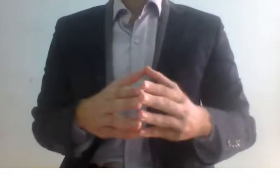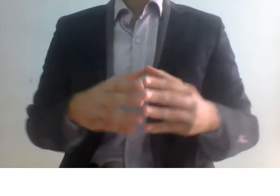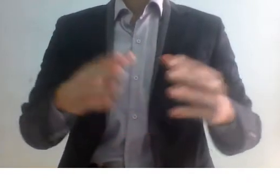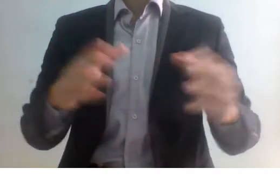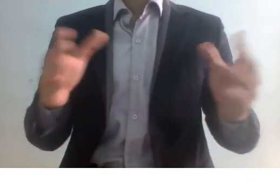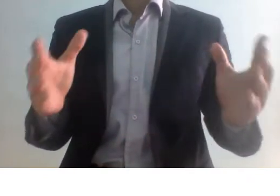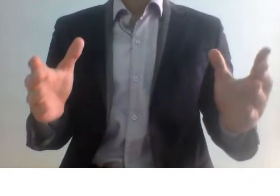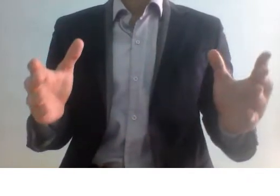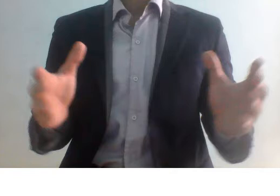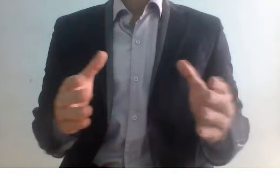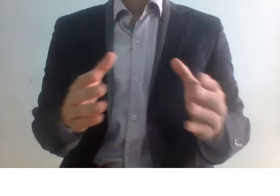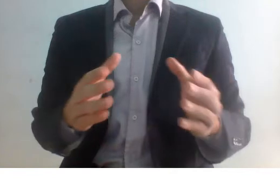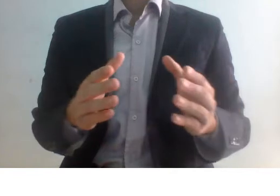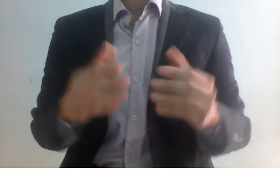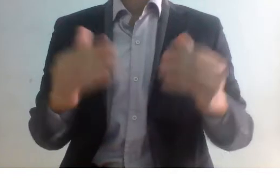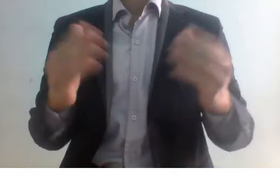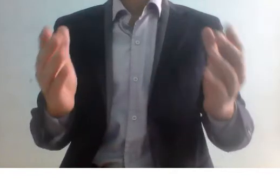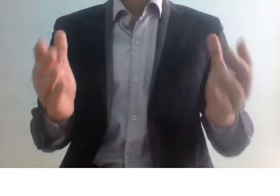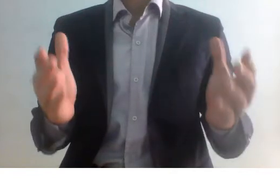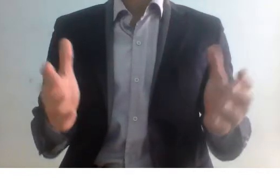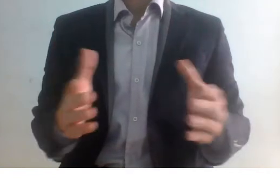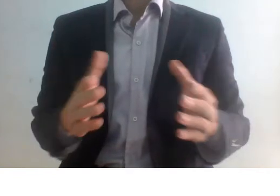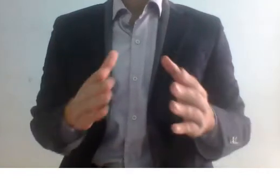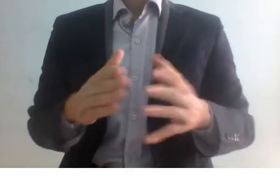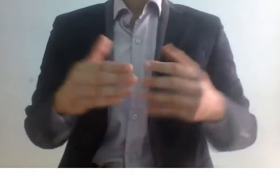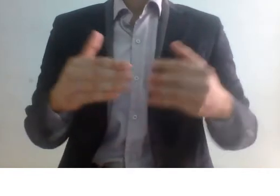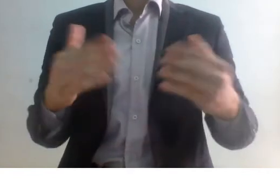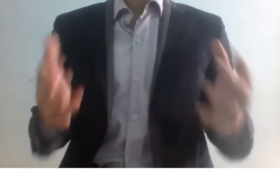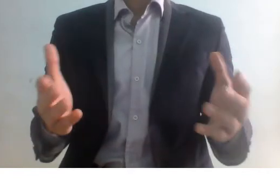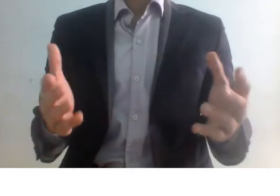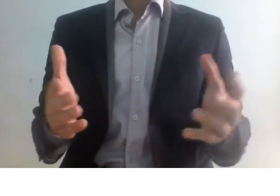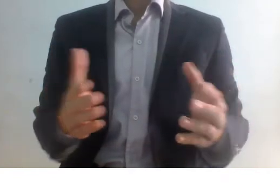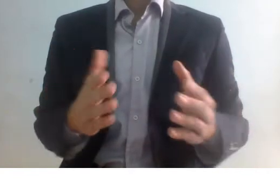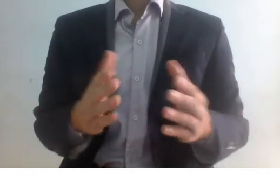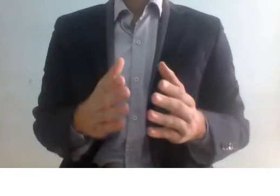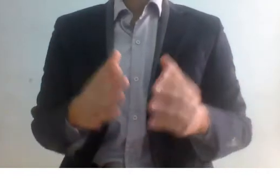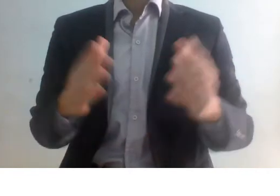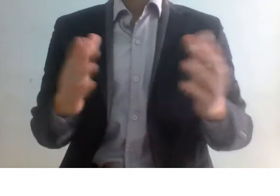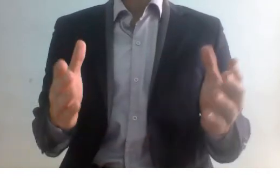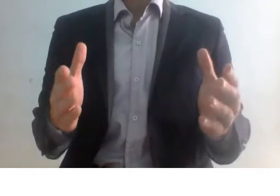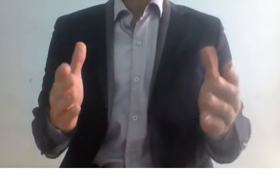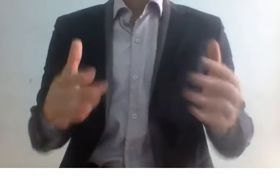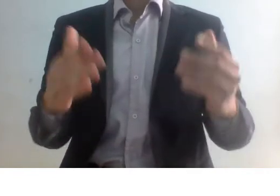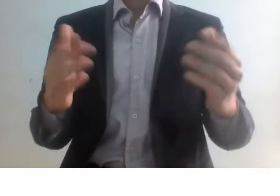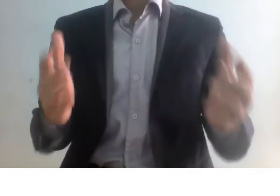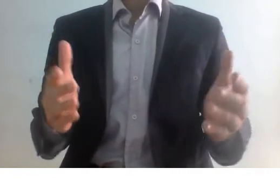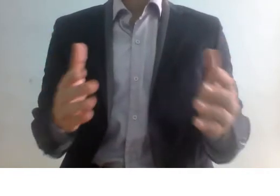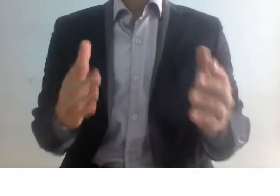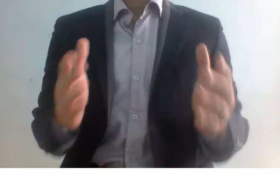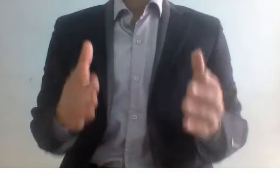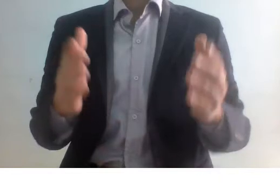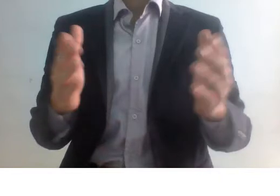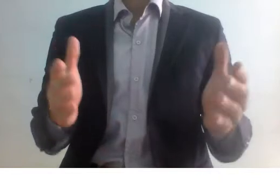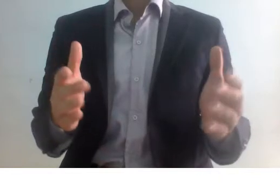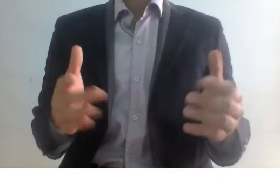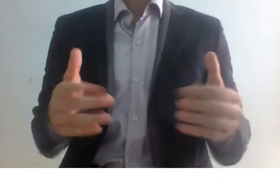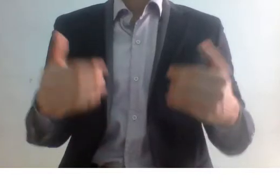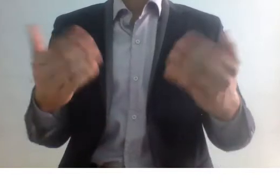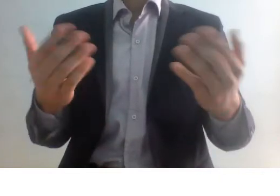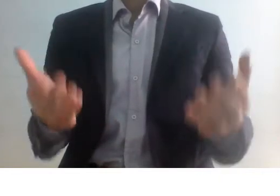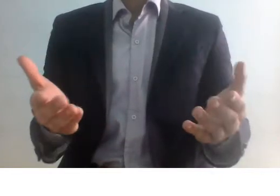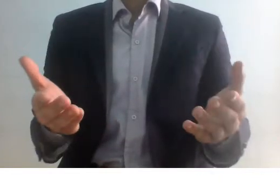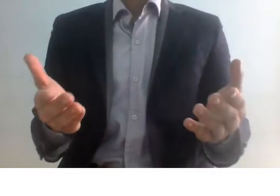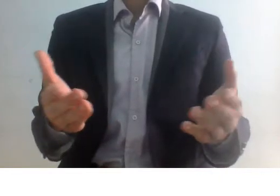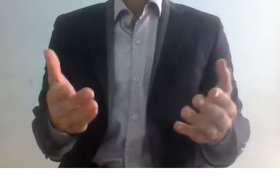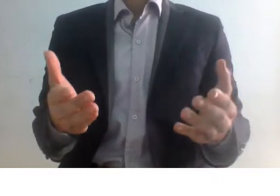conforme dice la ley. Esto no está llegando el presidente, está diciendo, me vas a dar tal cantidad de dinero. No. La ley dice, ok, generaste tal cantidad de ingresos,